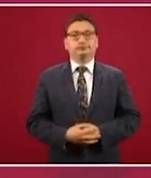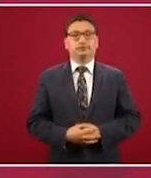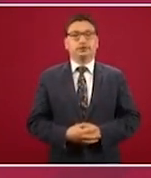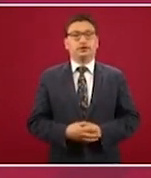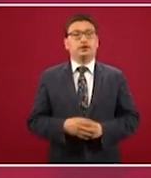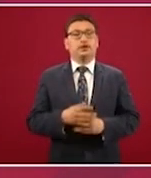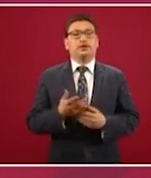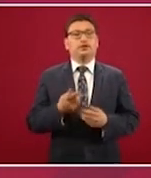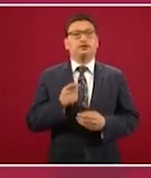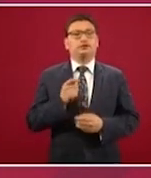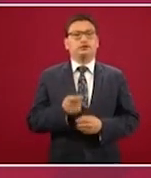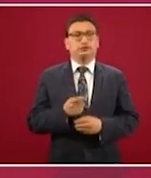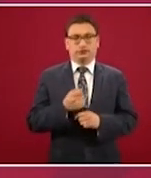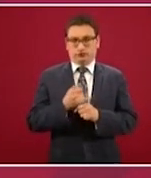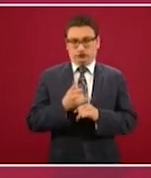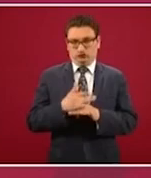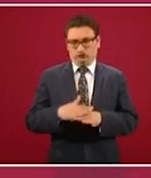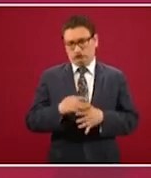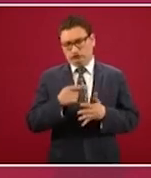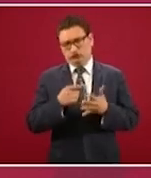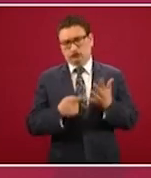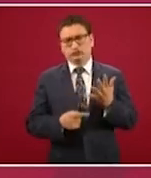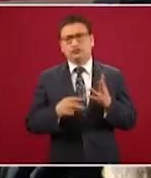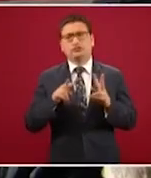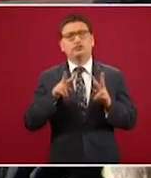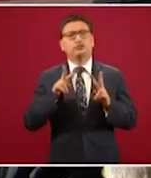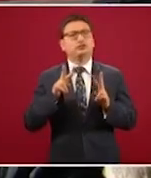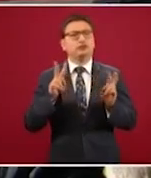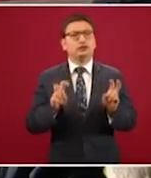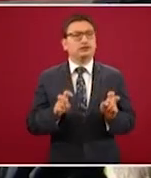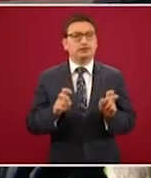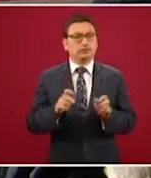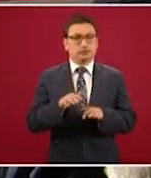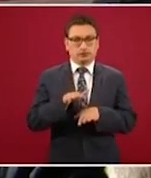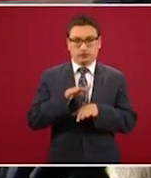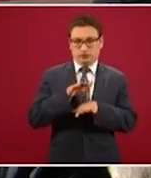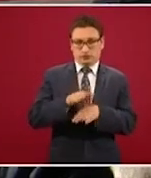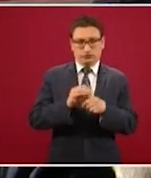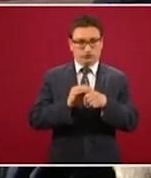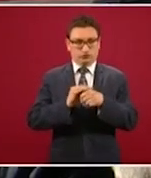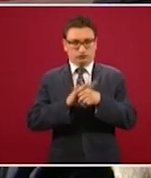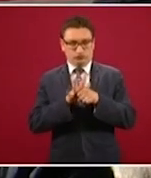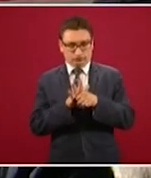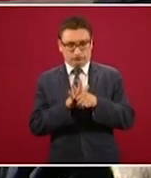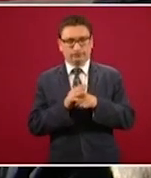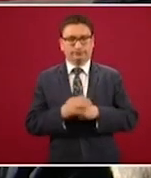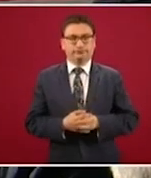la información que tenemos sobre el coronavirus.